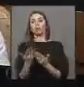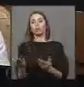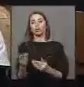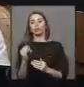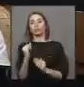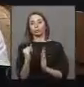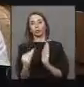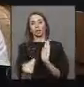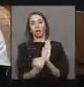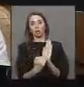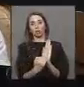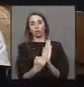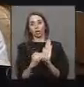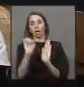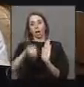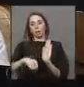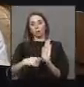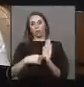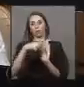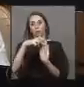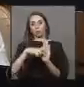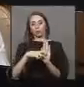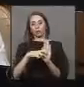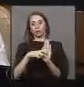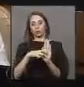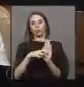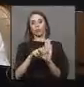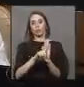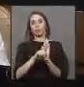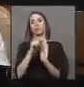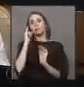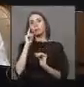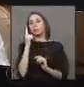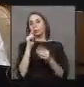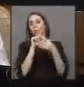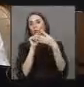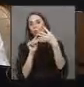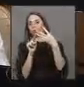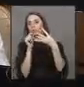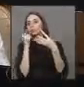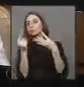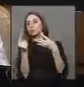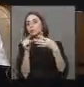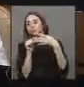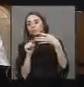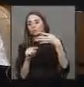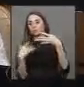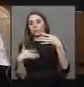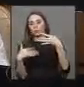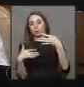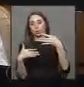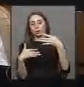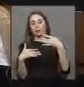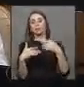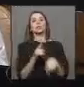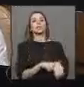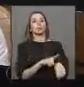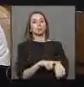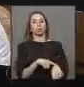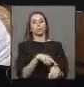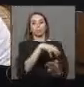vamos a apoyar y vamos a aprobar este proyecto, pero haciendo estas salvedades de esos puntos que me parecen importantes, sobre todo para